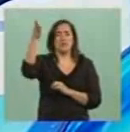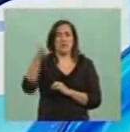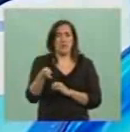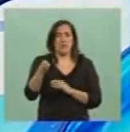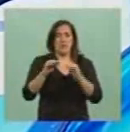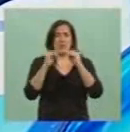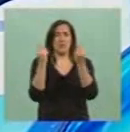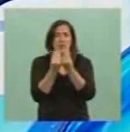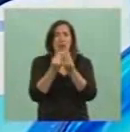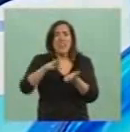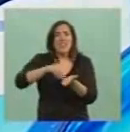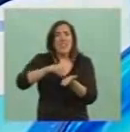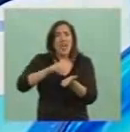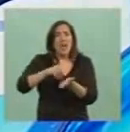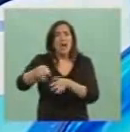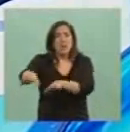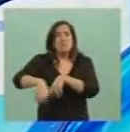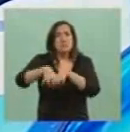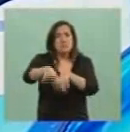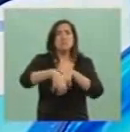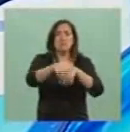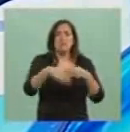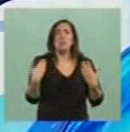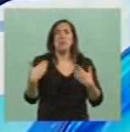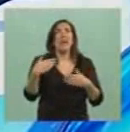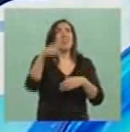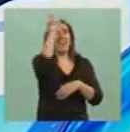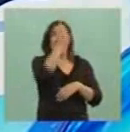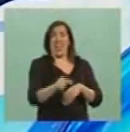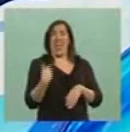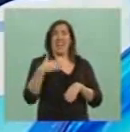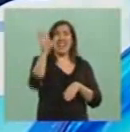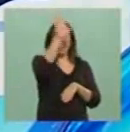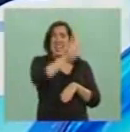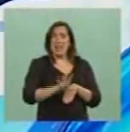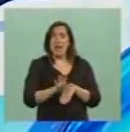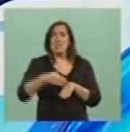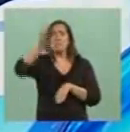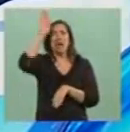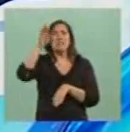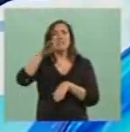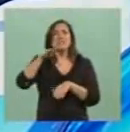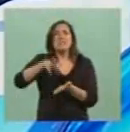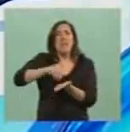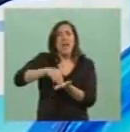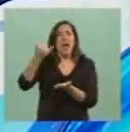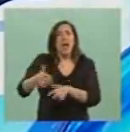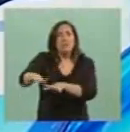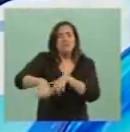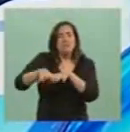34% del total de tierras cultivables de todo el país, aquí en la provincia. Y del total